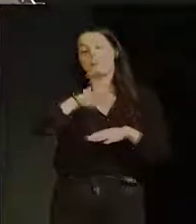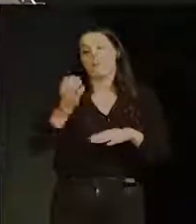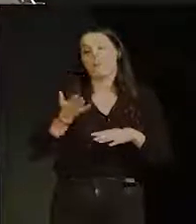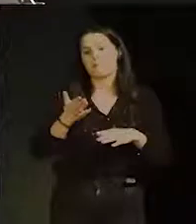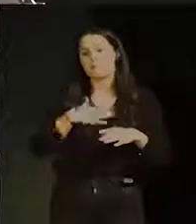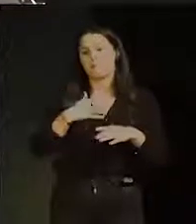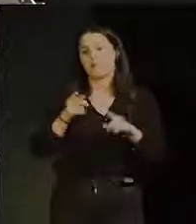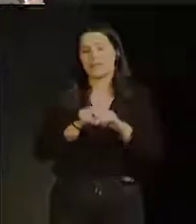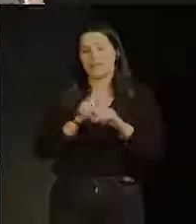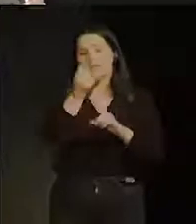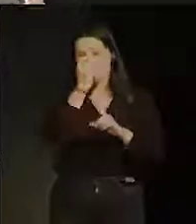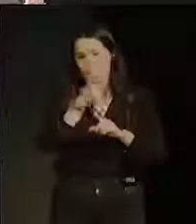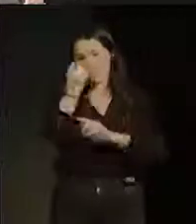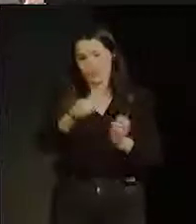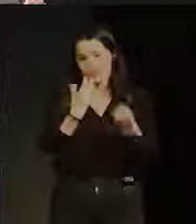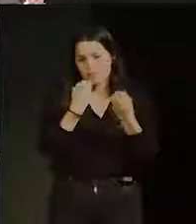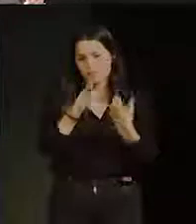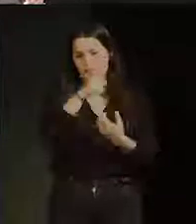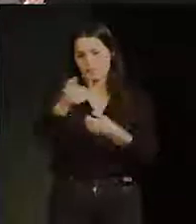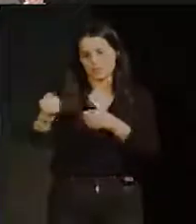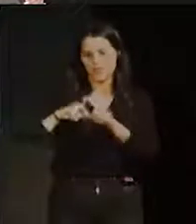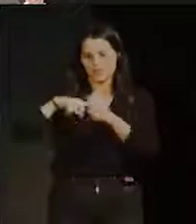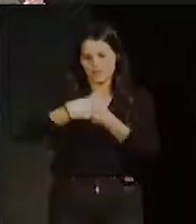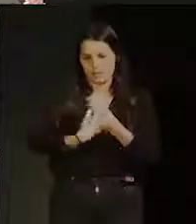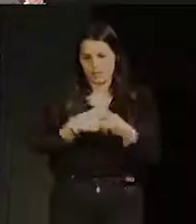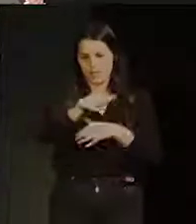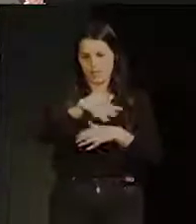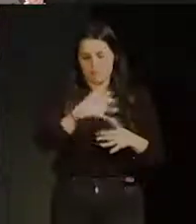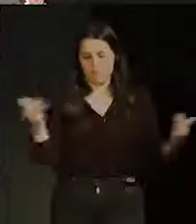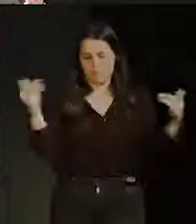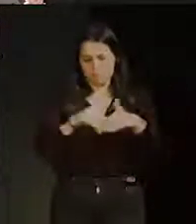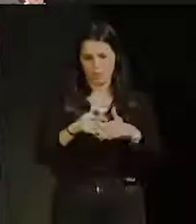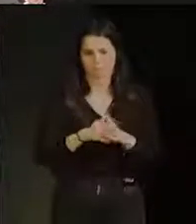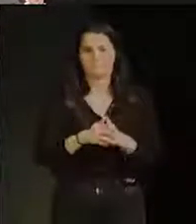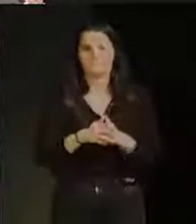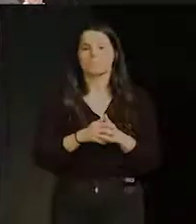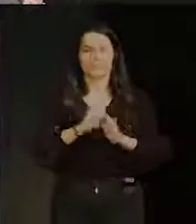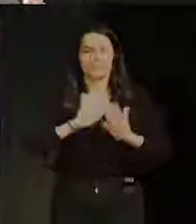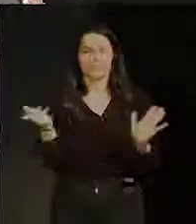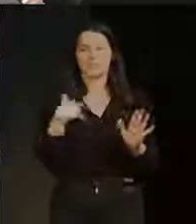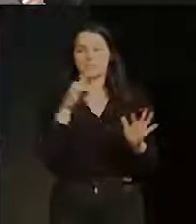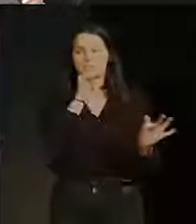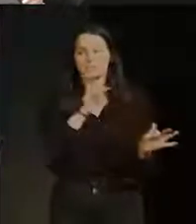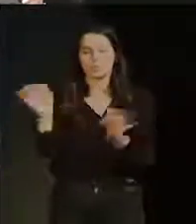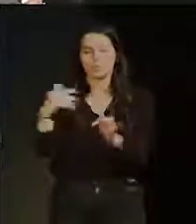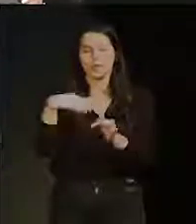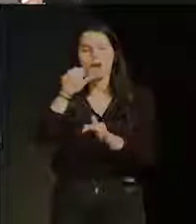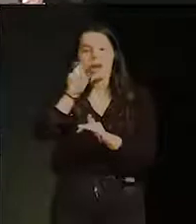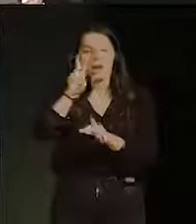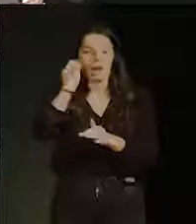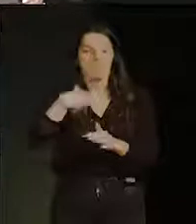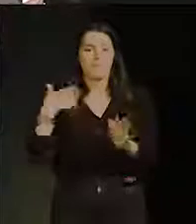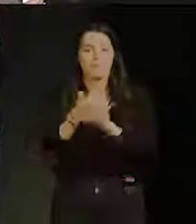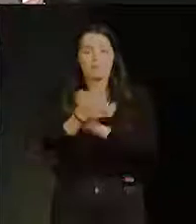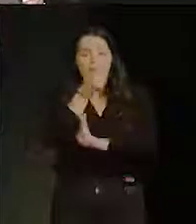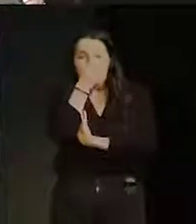un poquito más de información sobre los que participaréis en el espacio de encuentro. Y sin más, os dejo con Eva, que nos va a desvelar